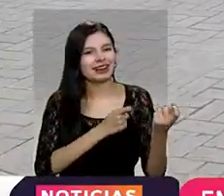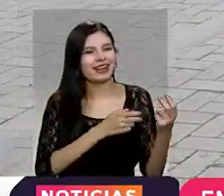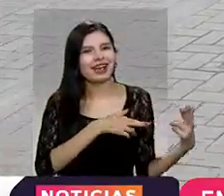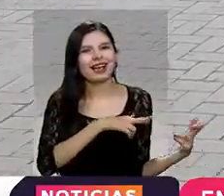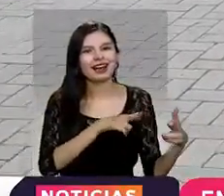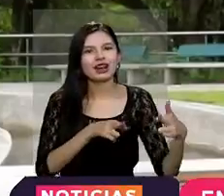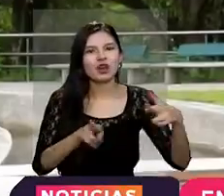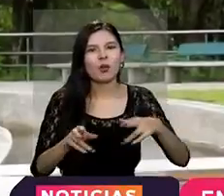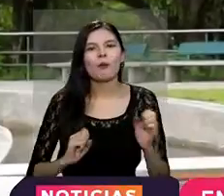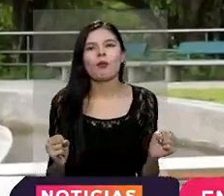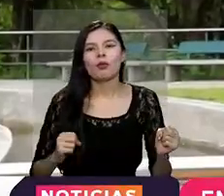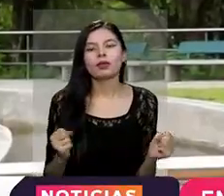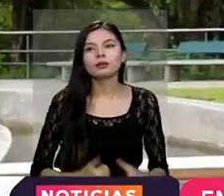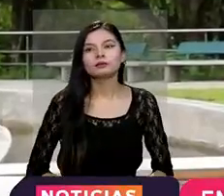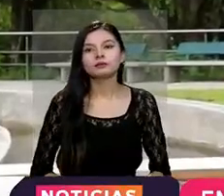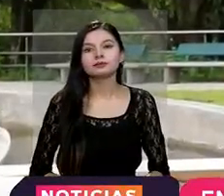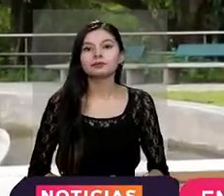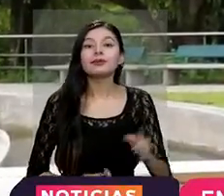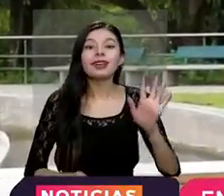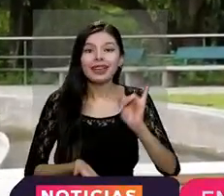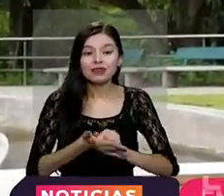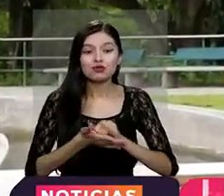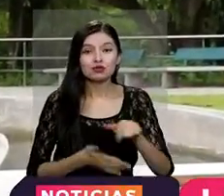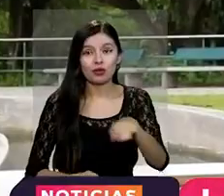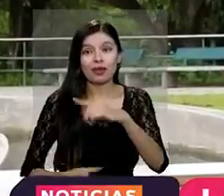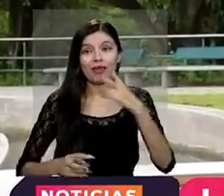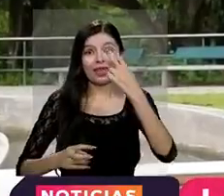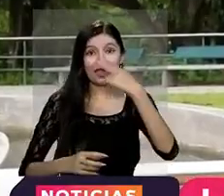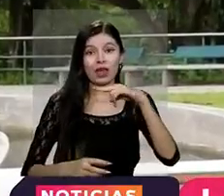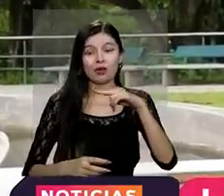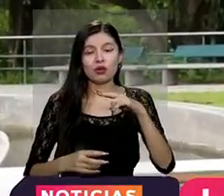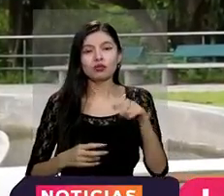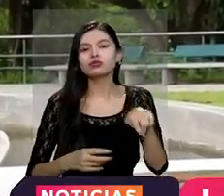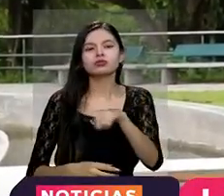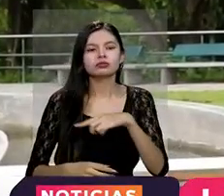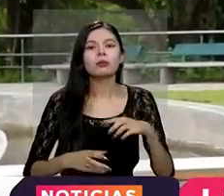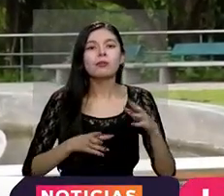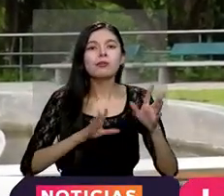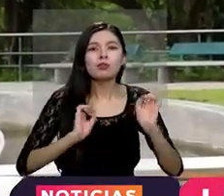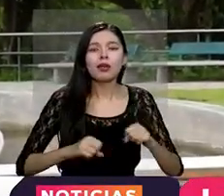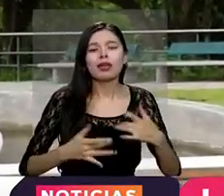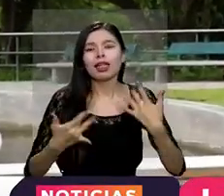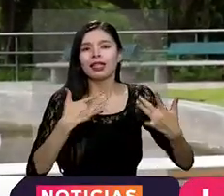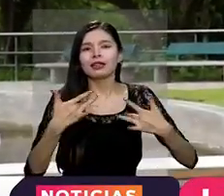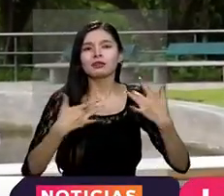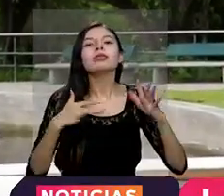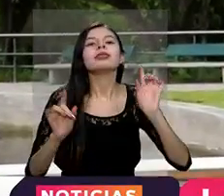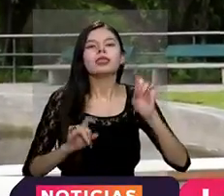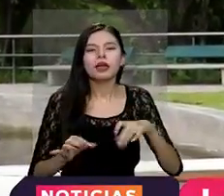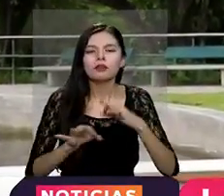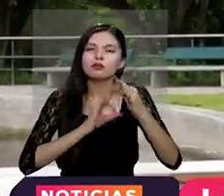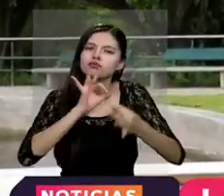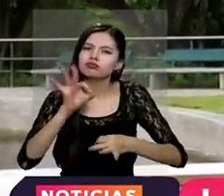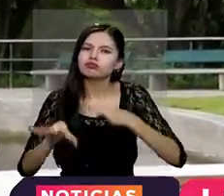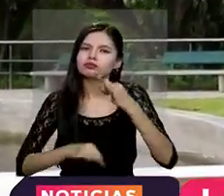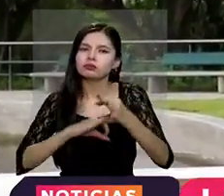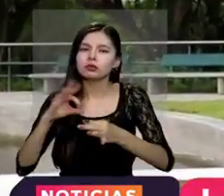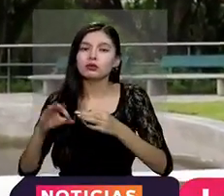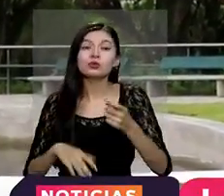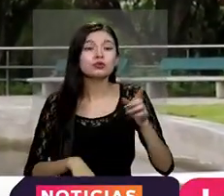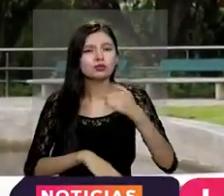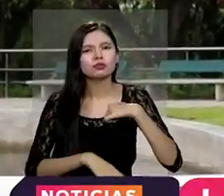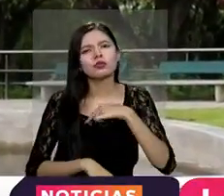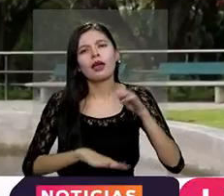río Bogotá. Este es un sitio también para los hijos de ellos, que es un sitio que merece de todo el cuidado y que les invitamos a que